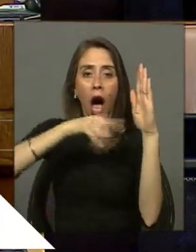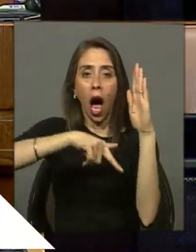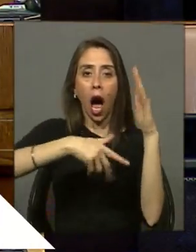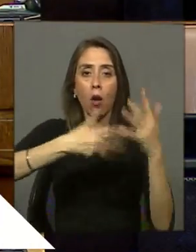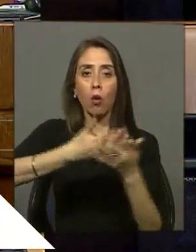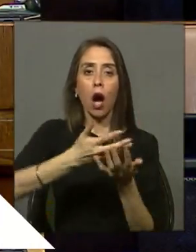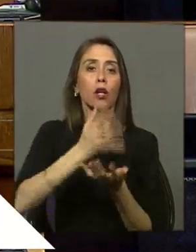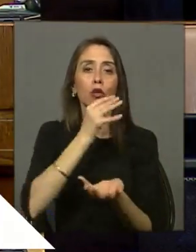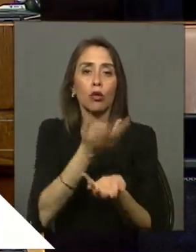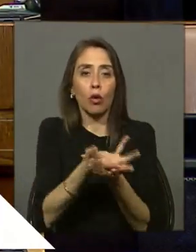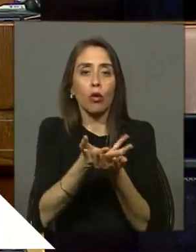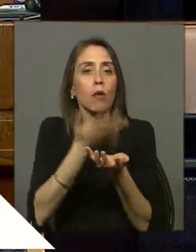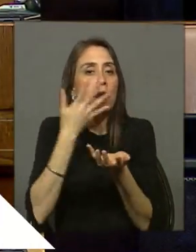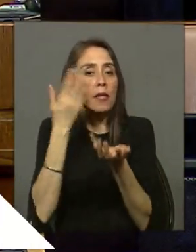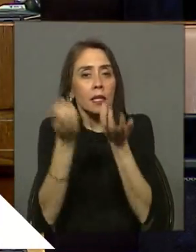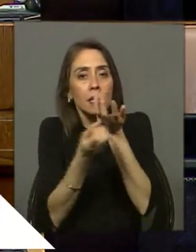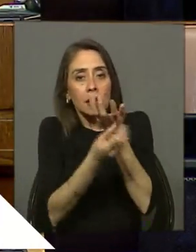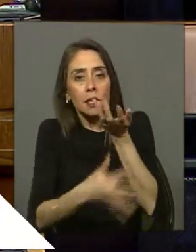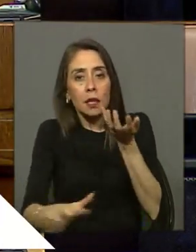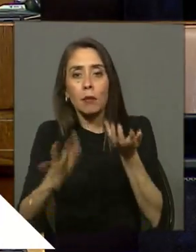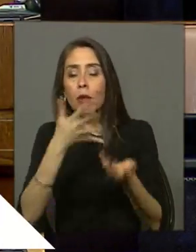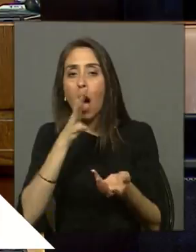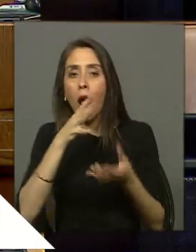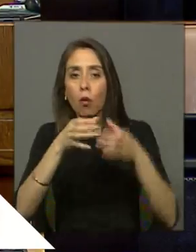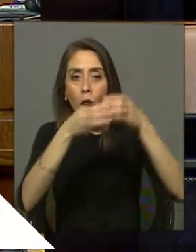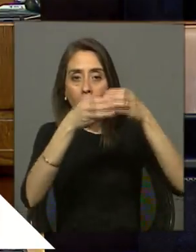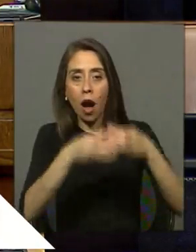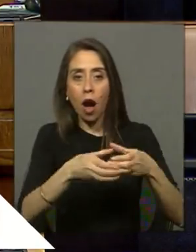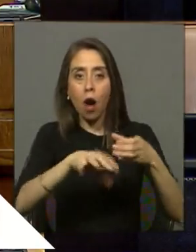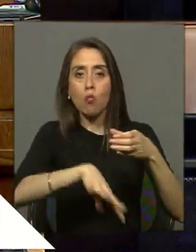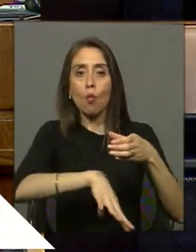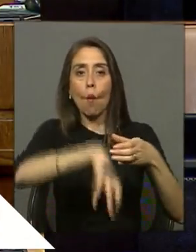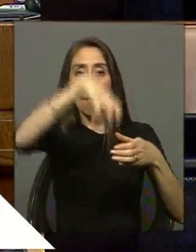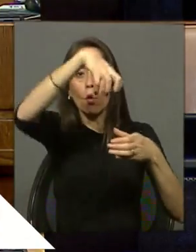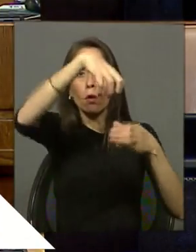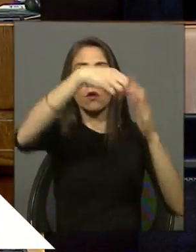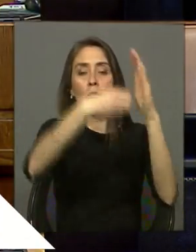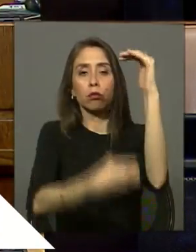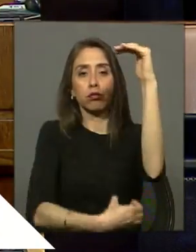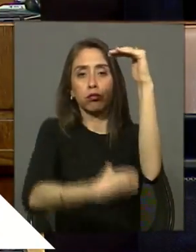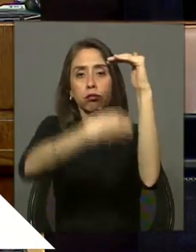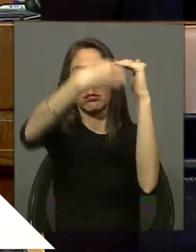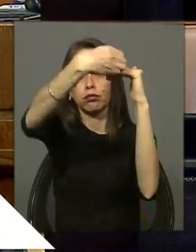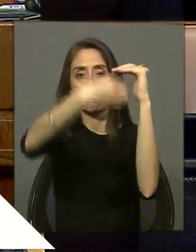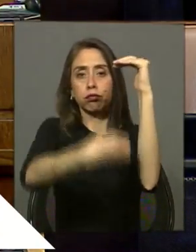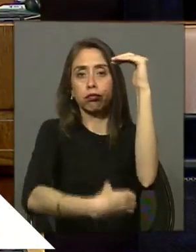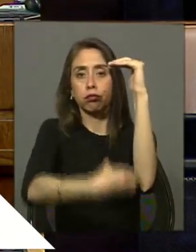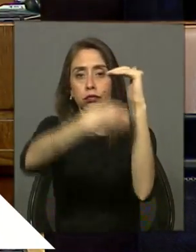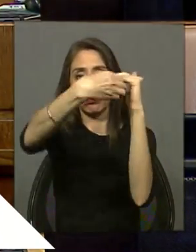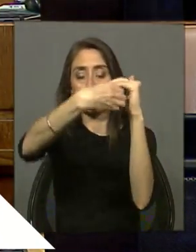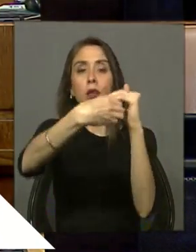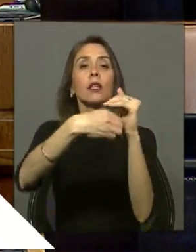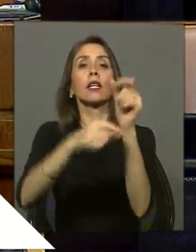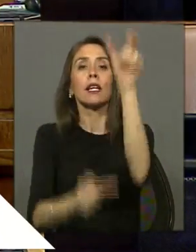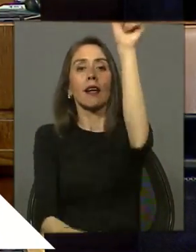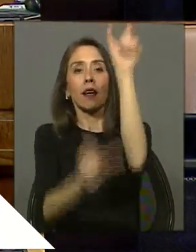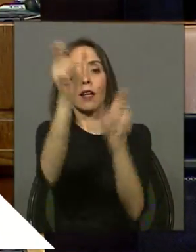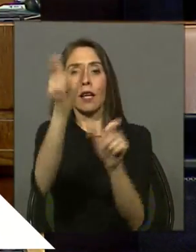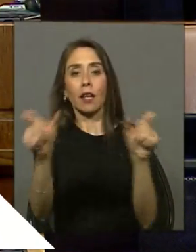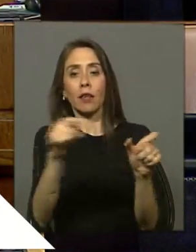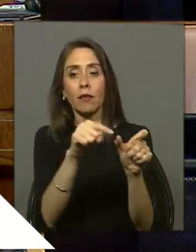de filtros de purificación del agua los filtros de succión y de elevación en alguna de las torres hay